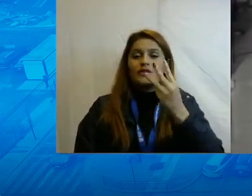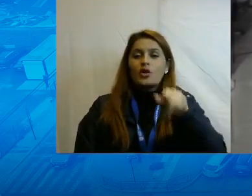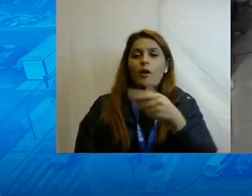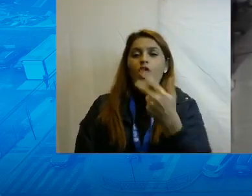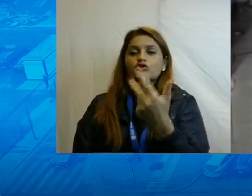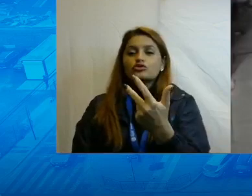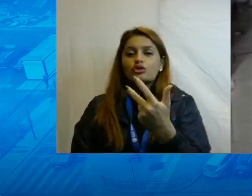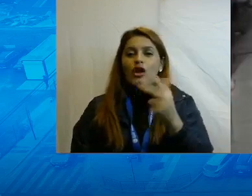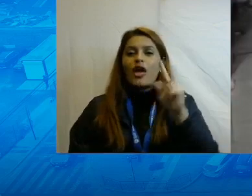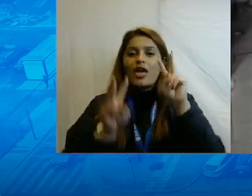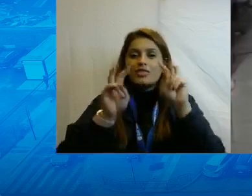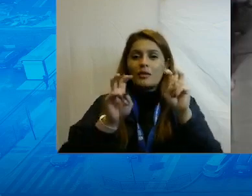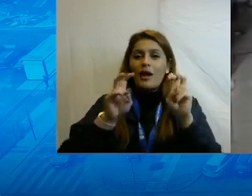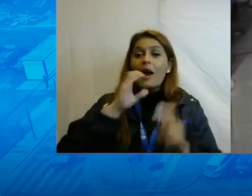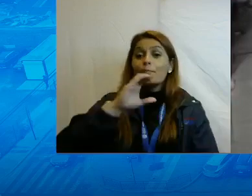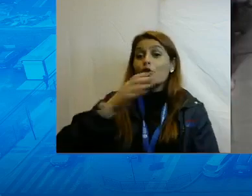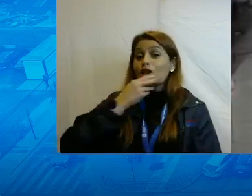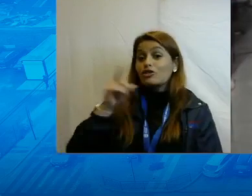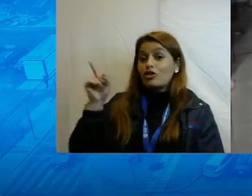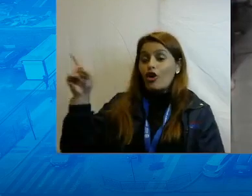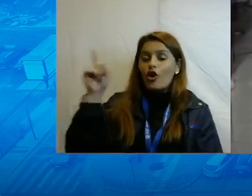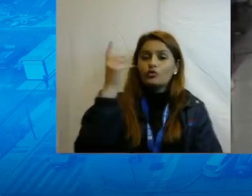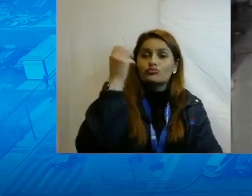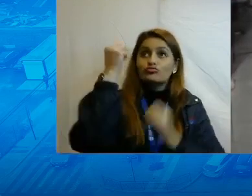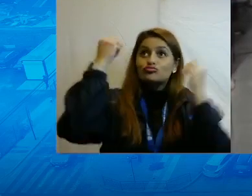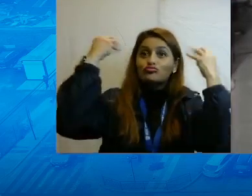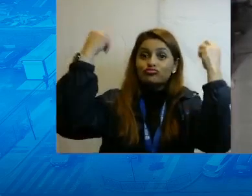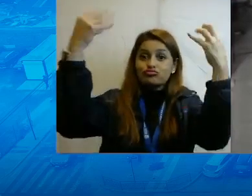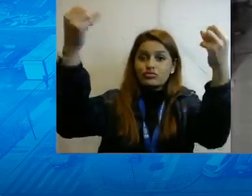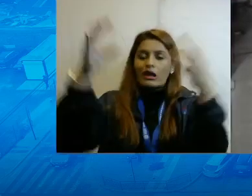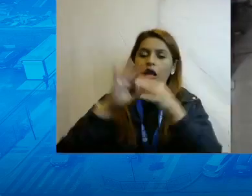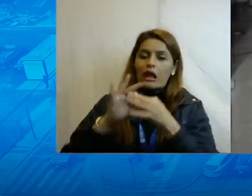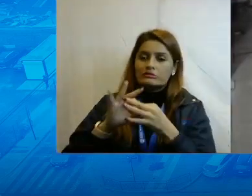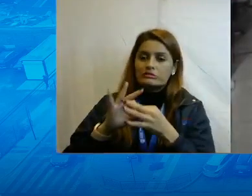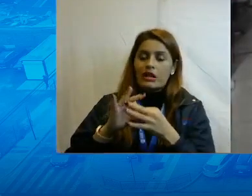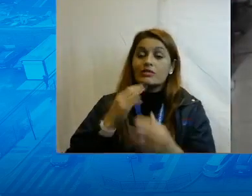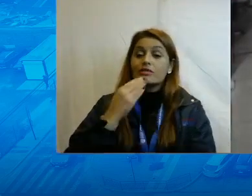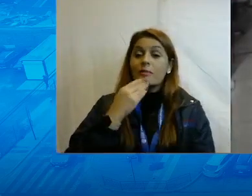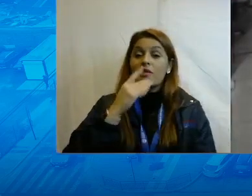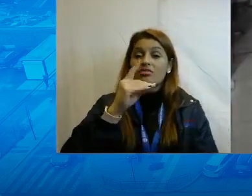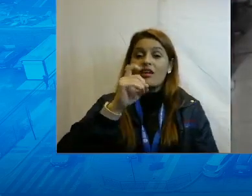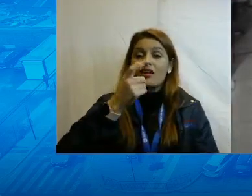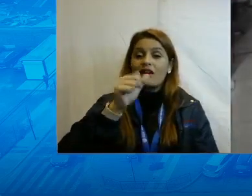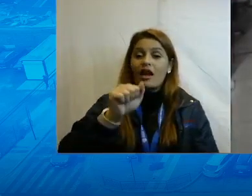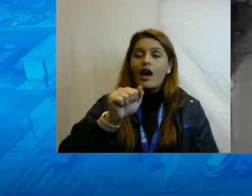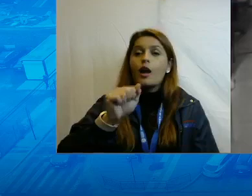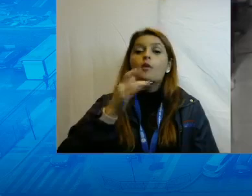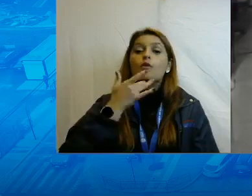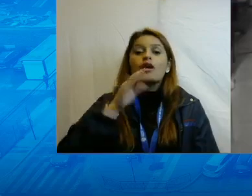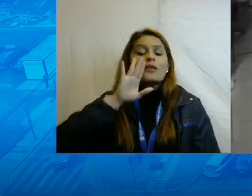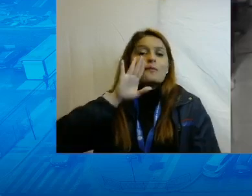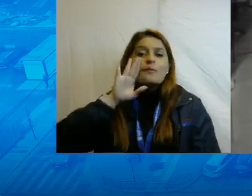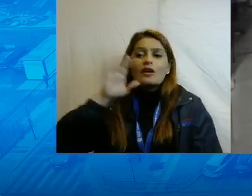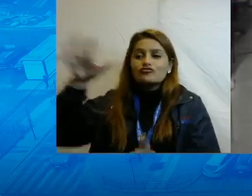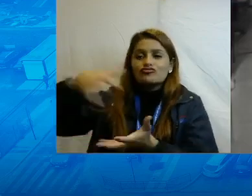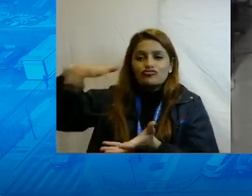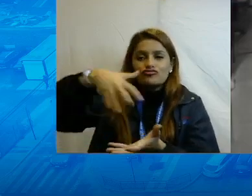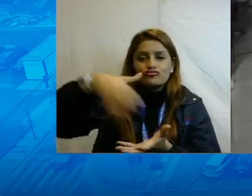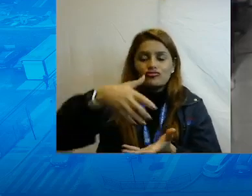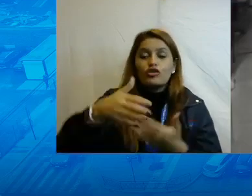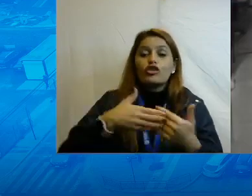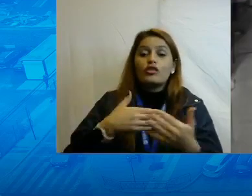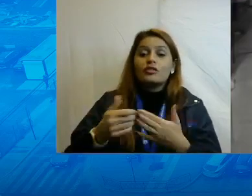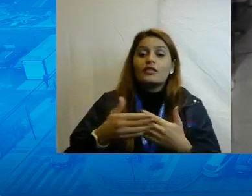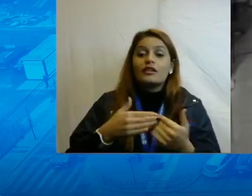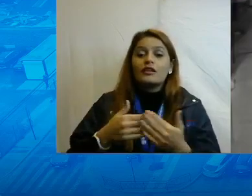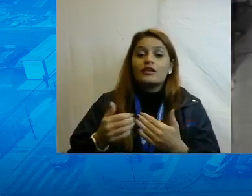sobre las luminarias de Campo Lindo y también agradecer la gestión de DGA por el retiro rápido del voluminoso de la Junta de Vecinos